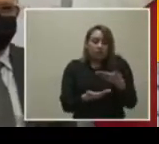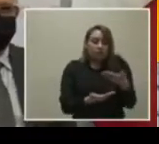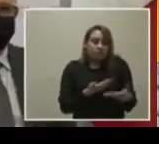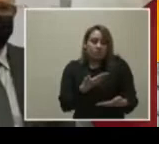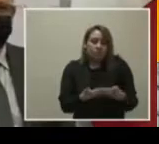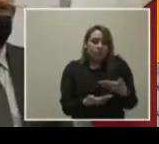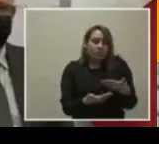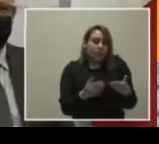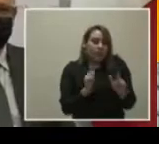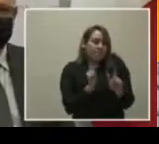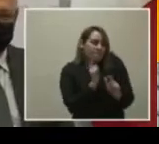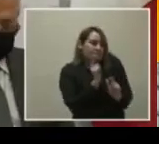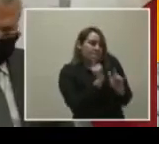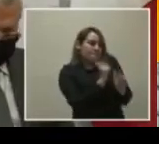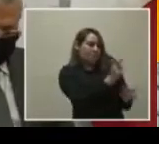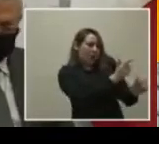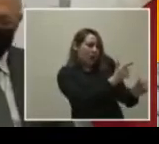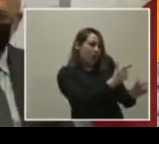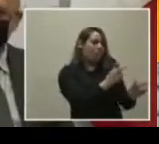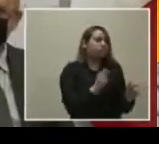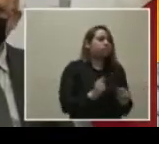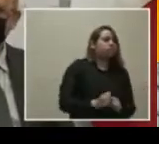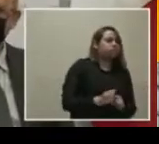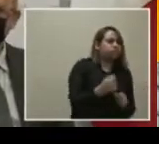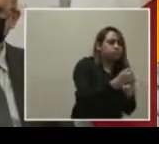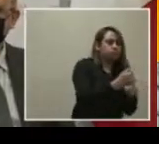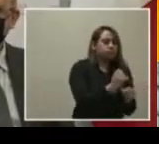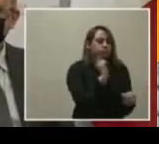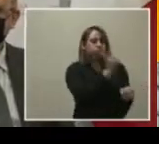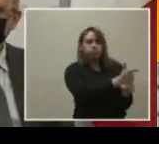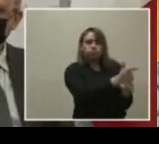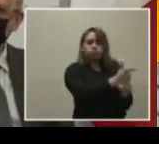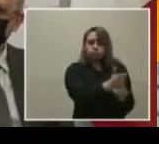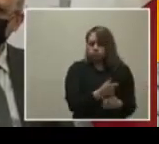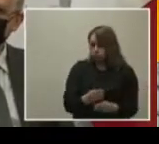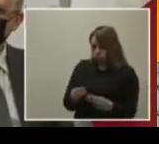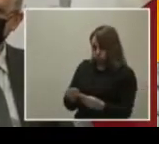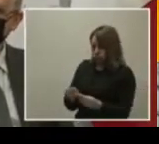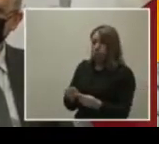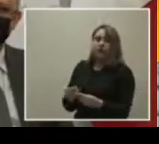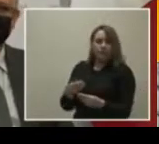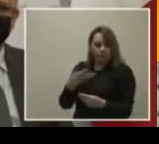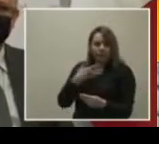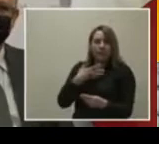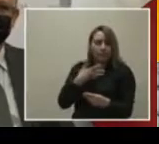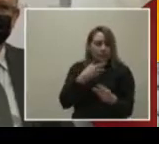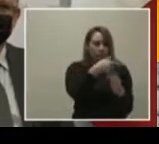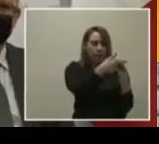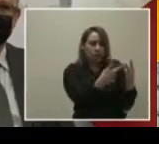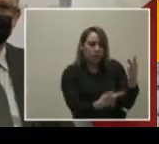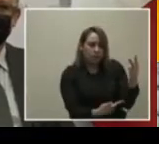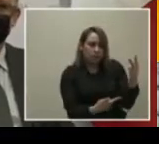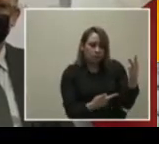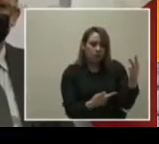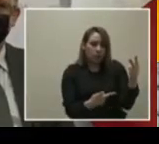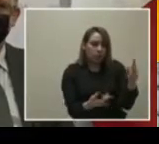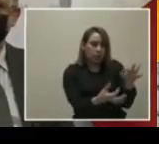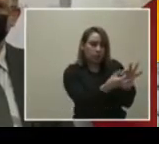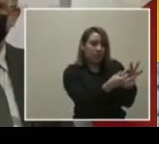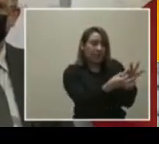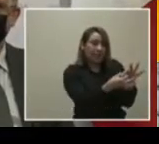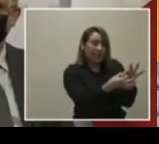balística, de modus operandi y demás con respecto del caso de ambos compañeros que lamentablemente perdieron la vida.